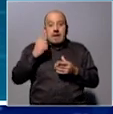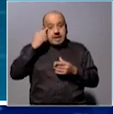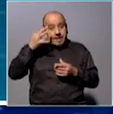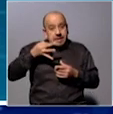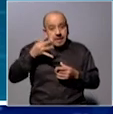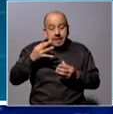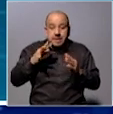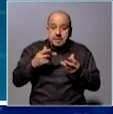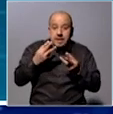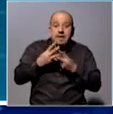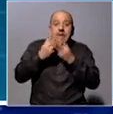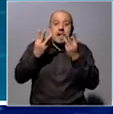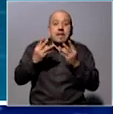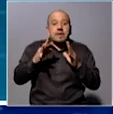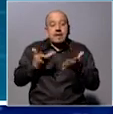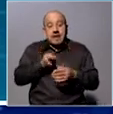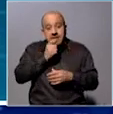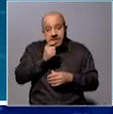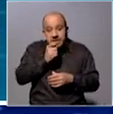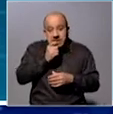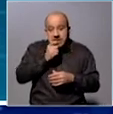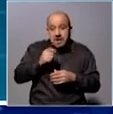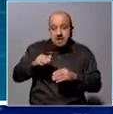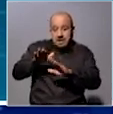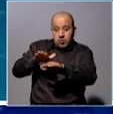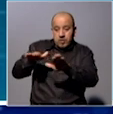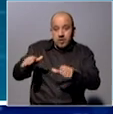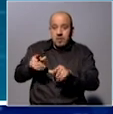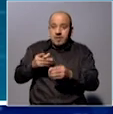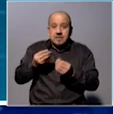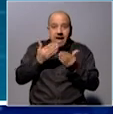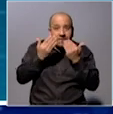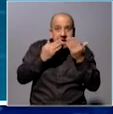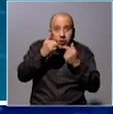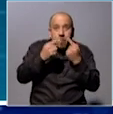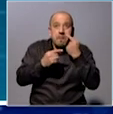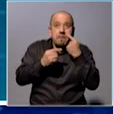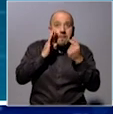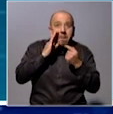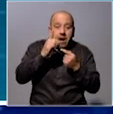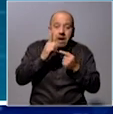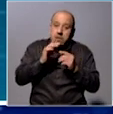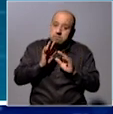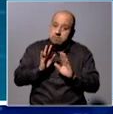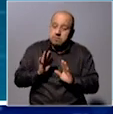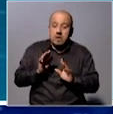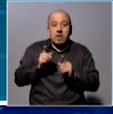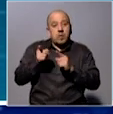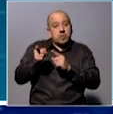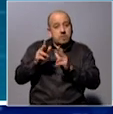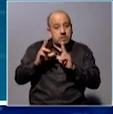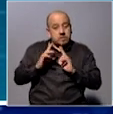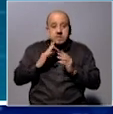general uno se cree que la entrevista pediátrica tiene mucho que ver con los papás. Ajá. Donde, como usted bien